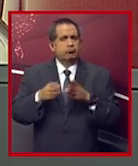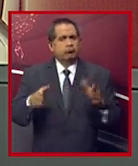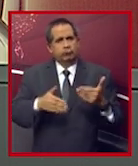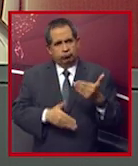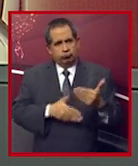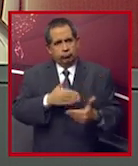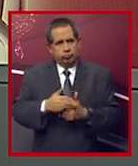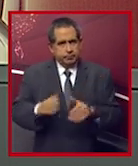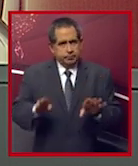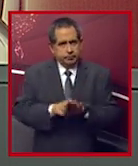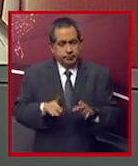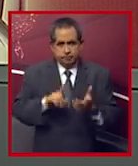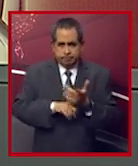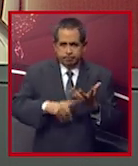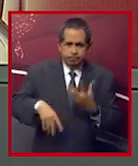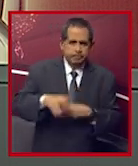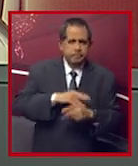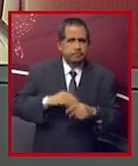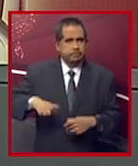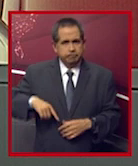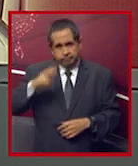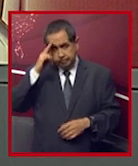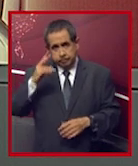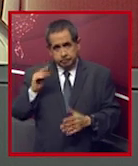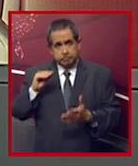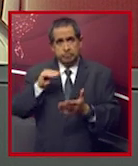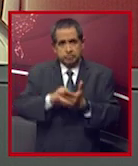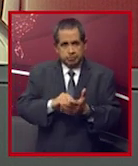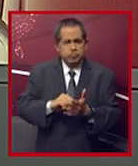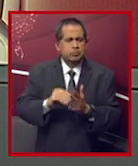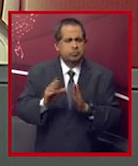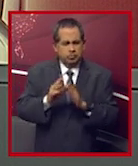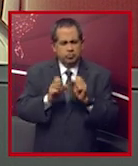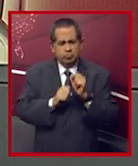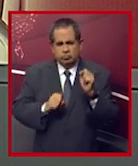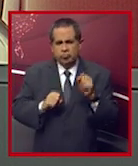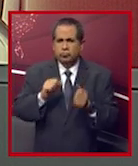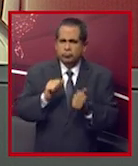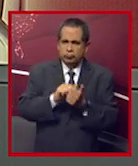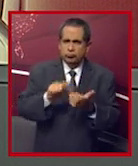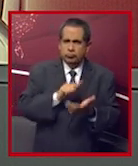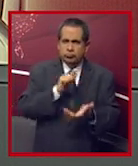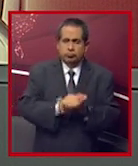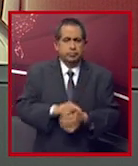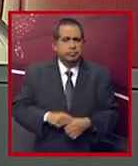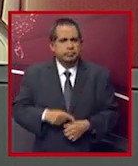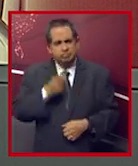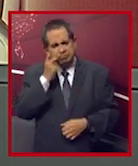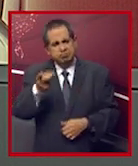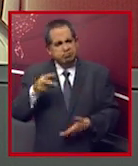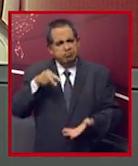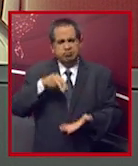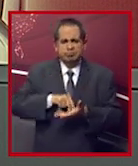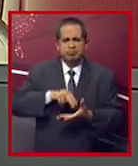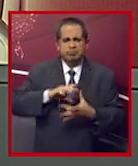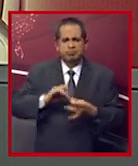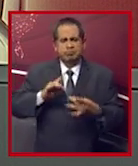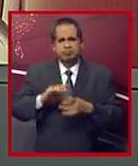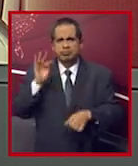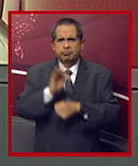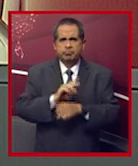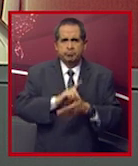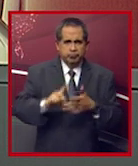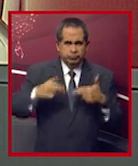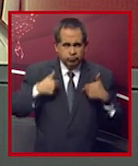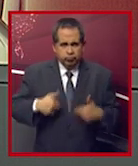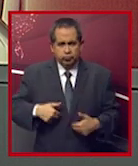proceso de reconstrucción y reinversión de un Estado constitucional de derecho. Señaló en tribuna que defenderán temas como derechos humanos